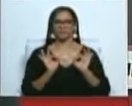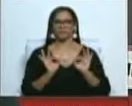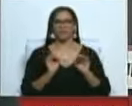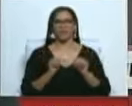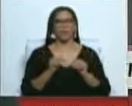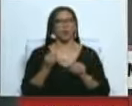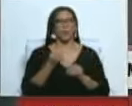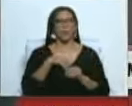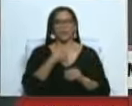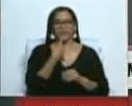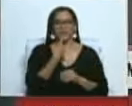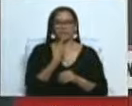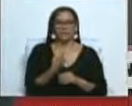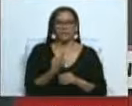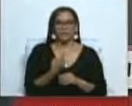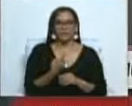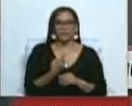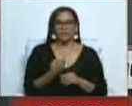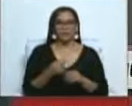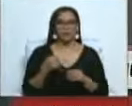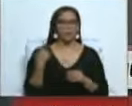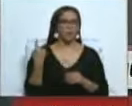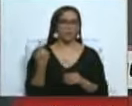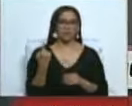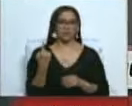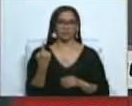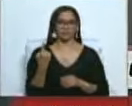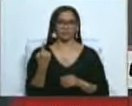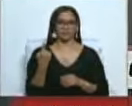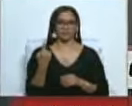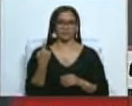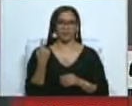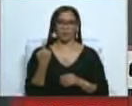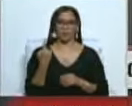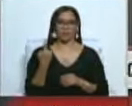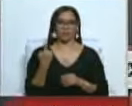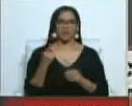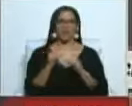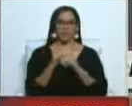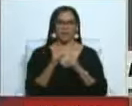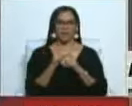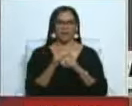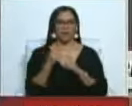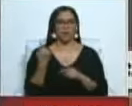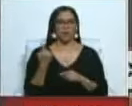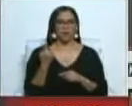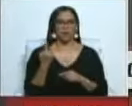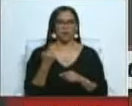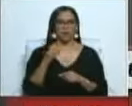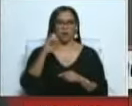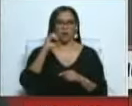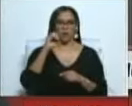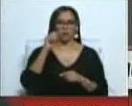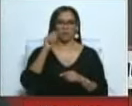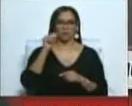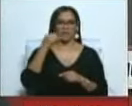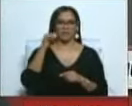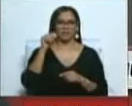¿cómo podría yo decirla? Única. Única, exactamente, única. Esa es la palabra, única. Ahí está Otaiza, vale, mi